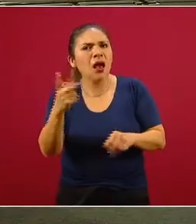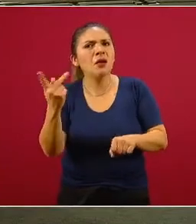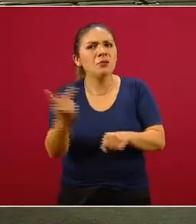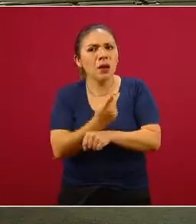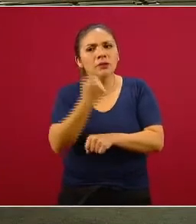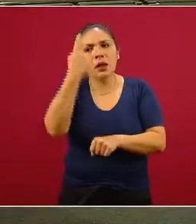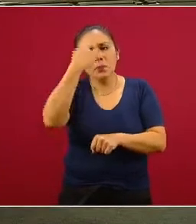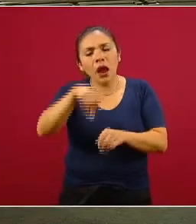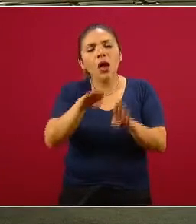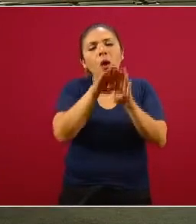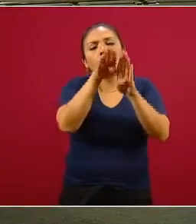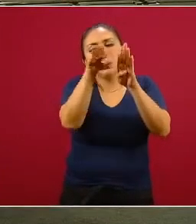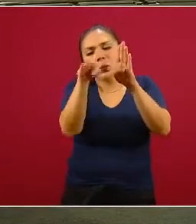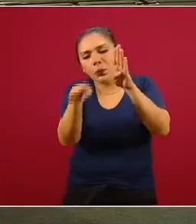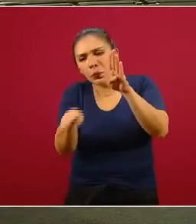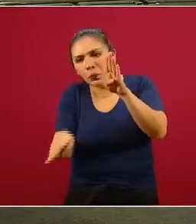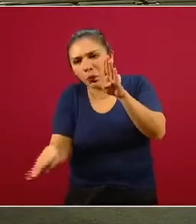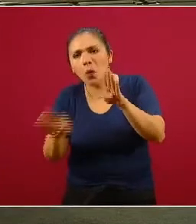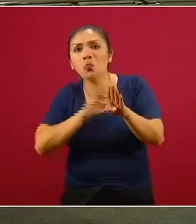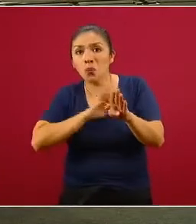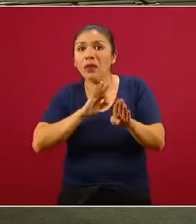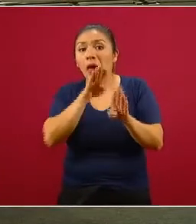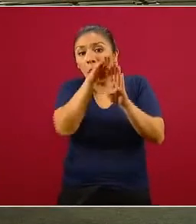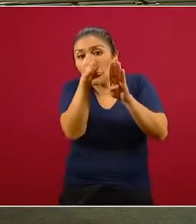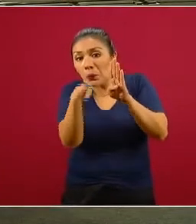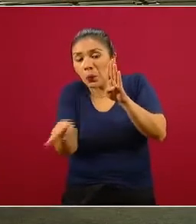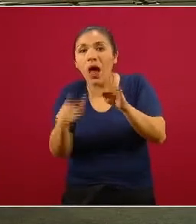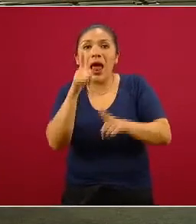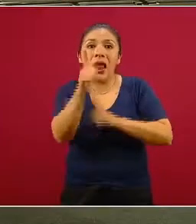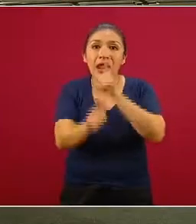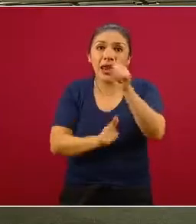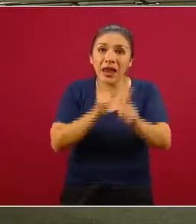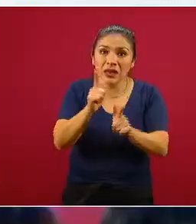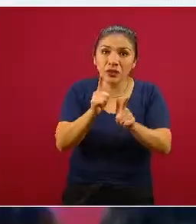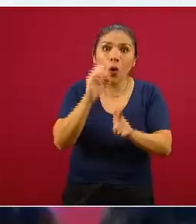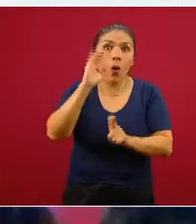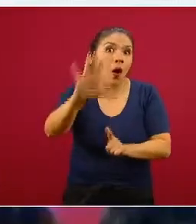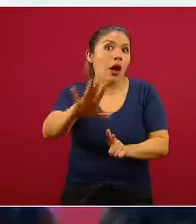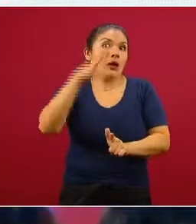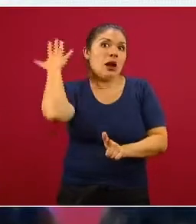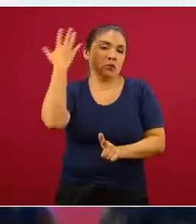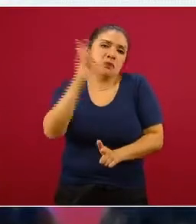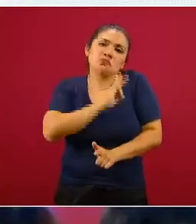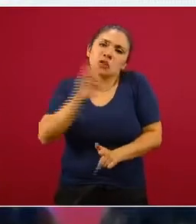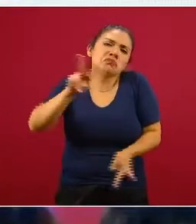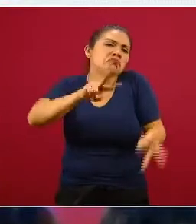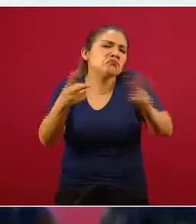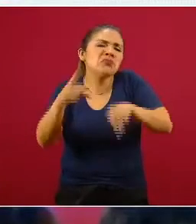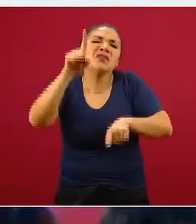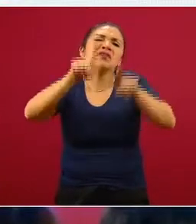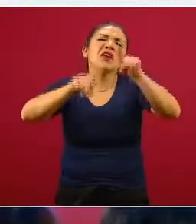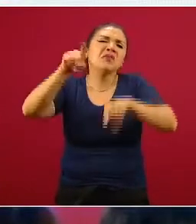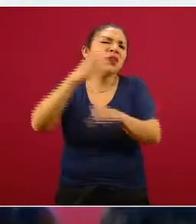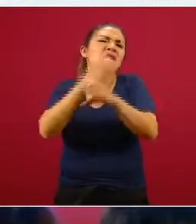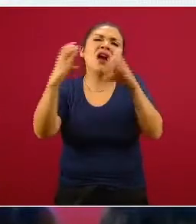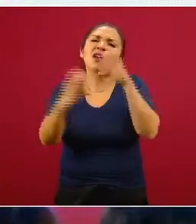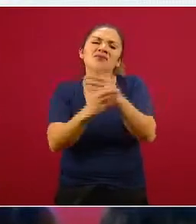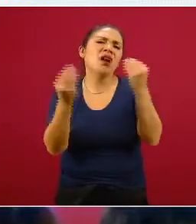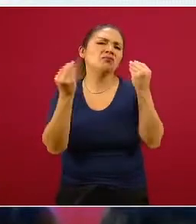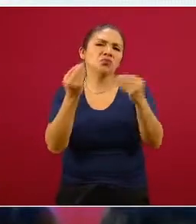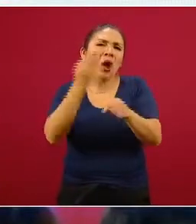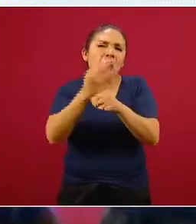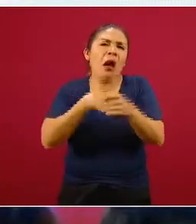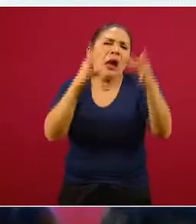el descenso. Puede haber descensos lentos, puede haber descensos acelerados, dependiendo de muchas cosas que